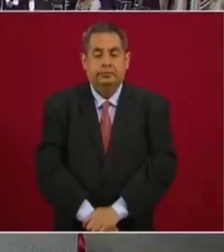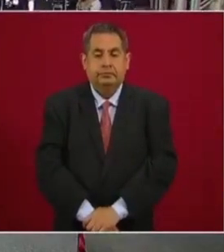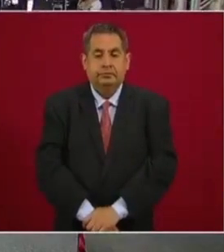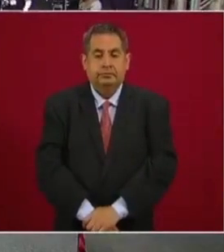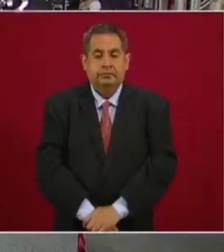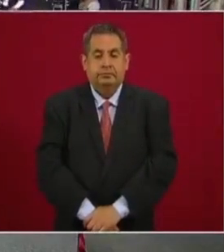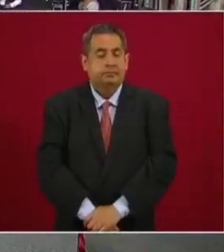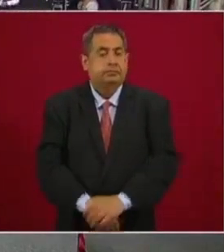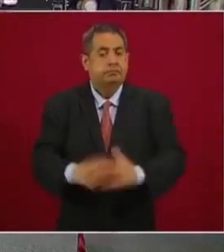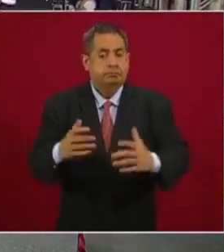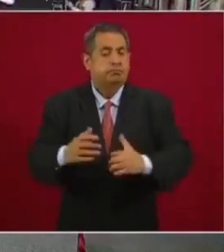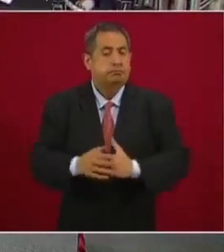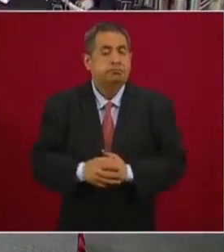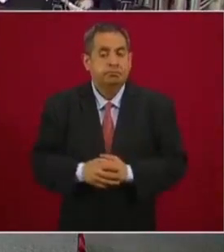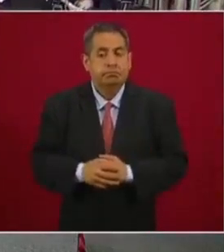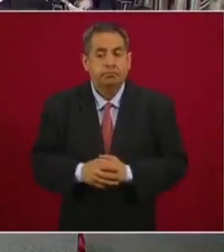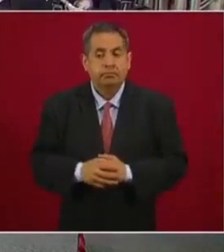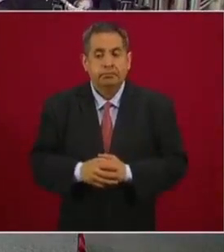Bueno, pues invitar